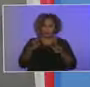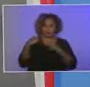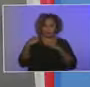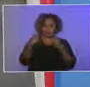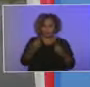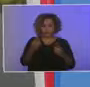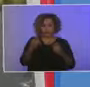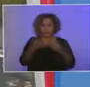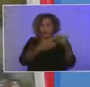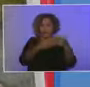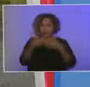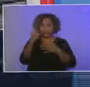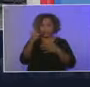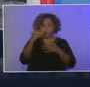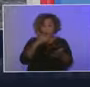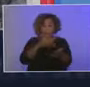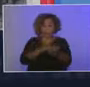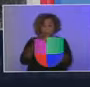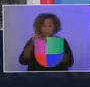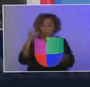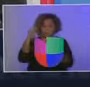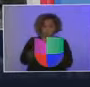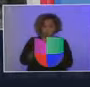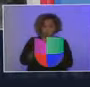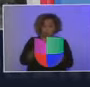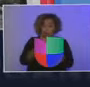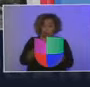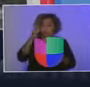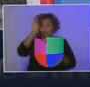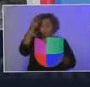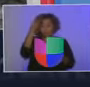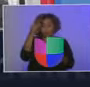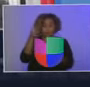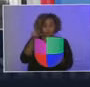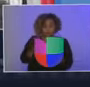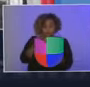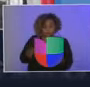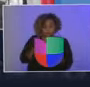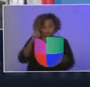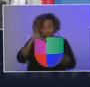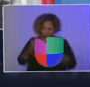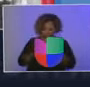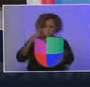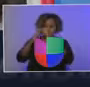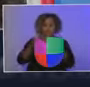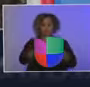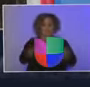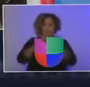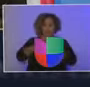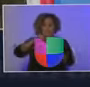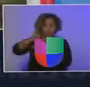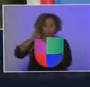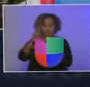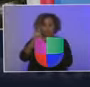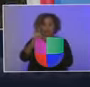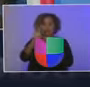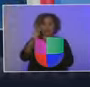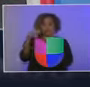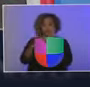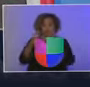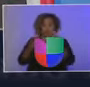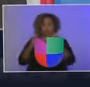Trascendió que a pesar de 3 billones aprobados en fondos federales para la recuperación tras el huracán María, 70 mil